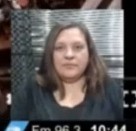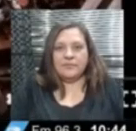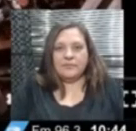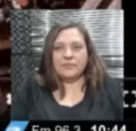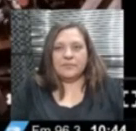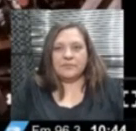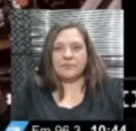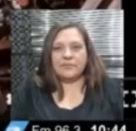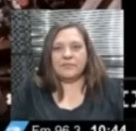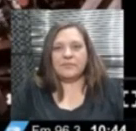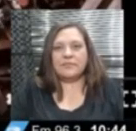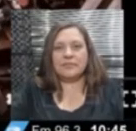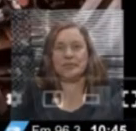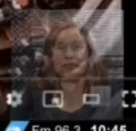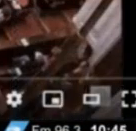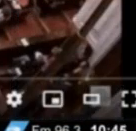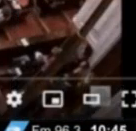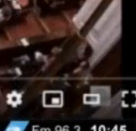pronto